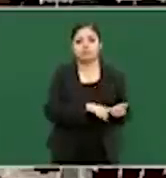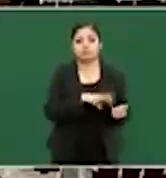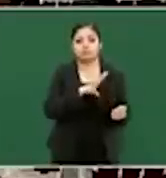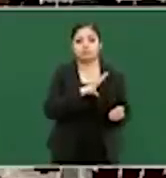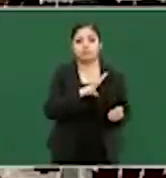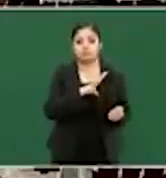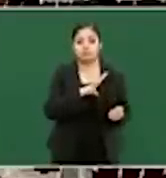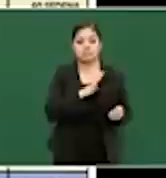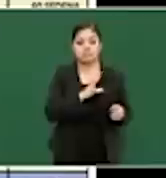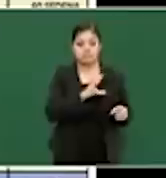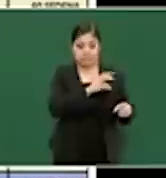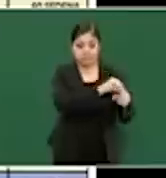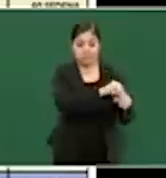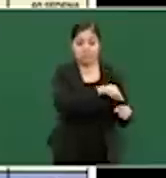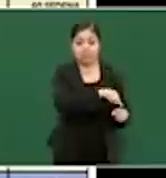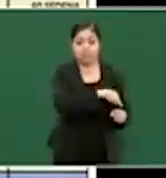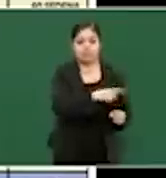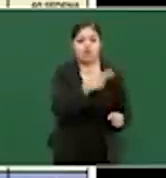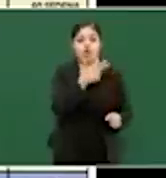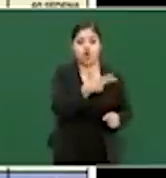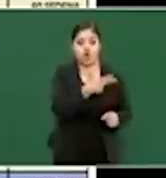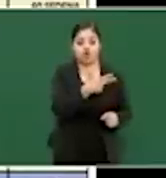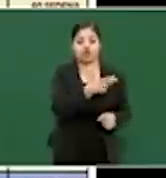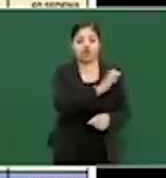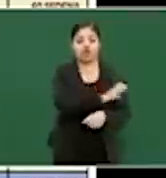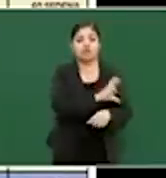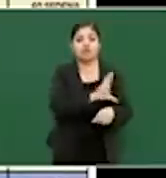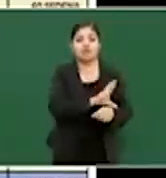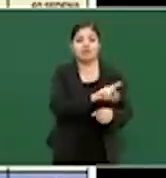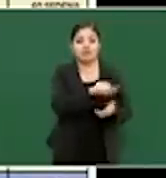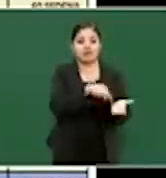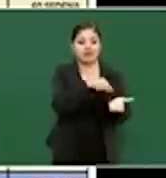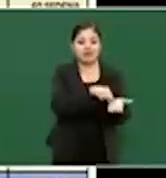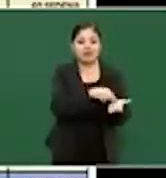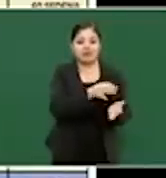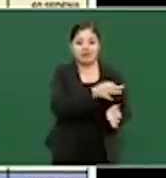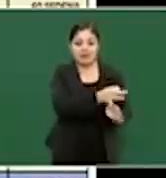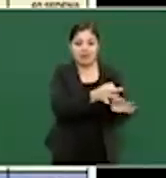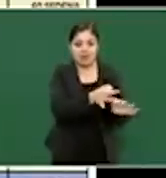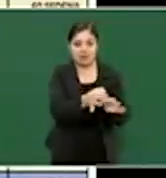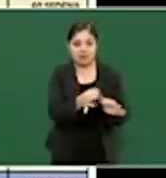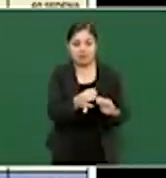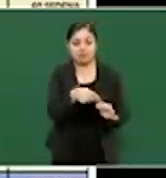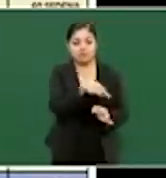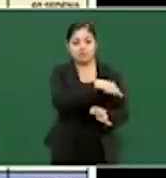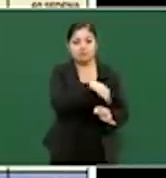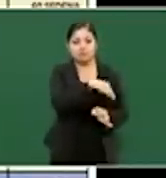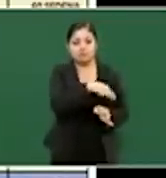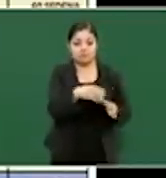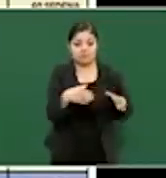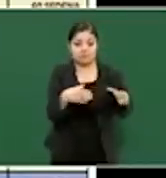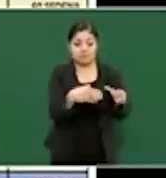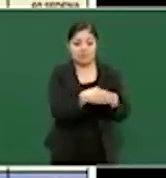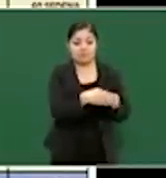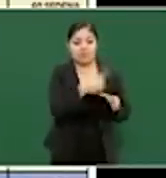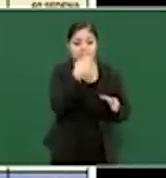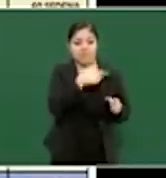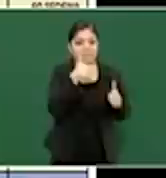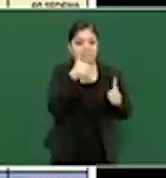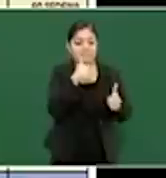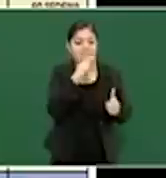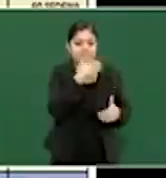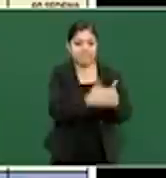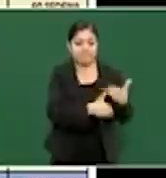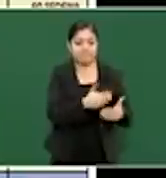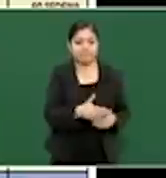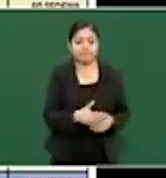integraron 8 coordinaciones regionales para trabajar en ellas.